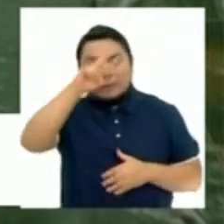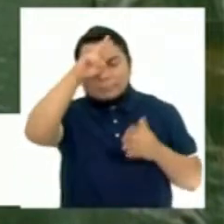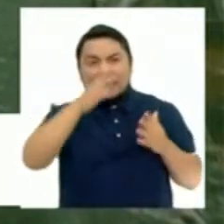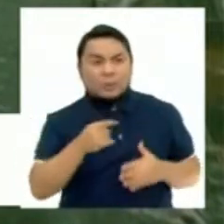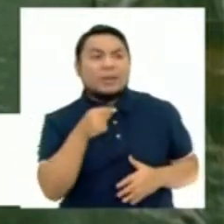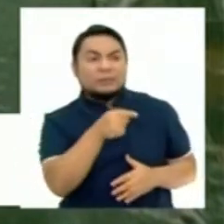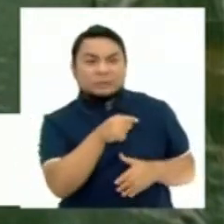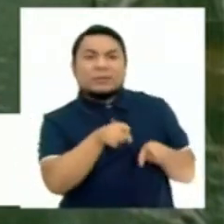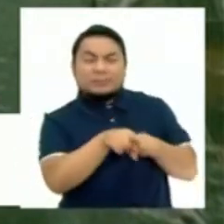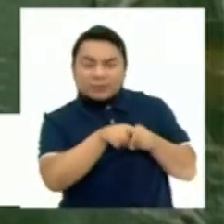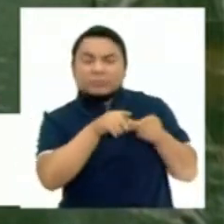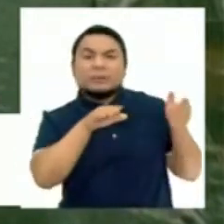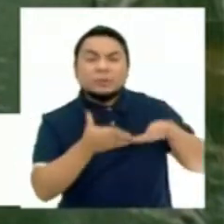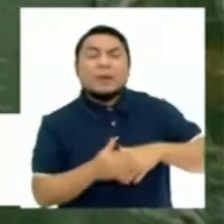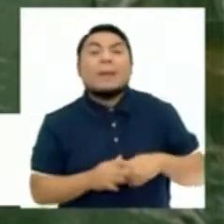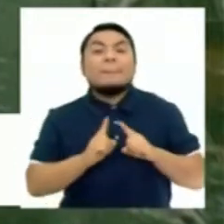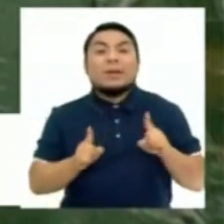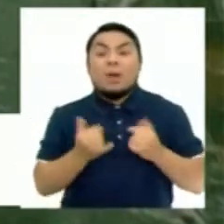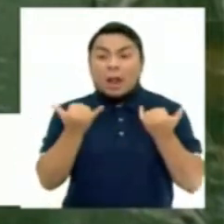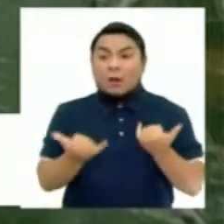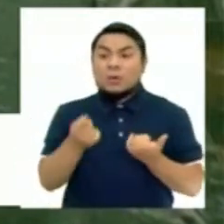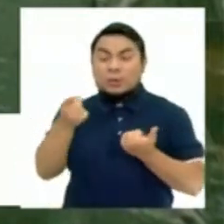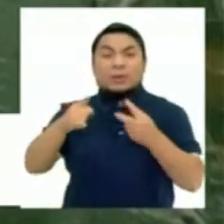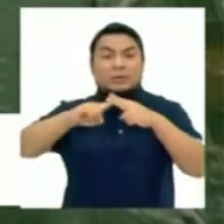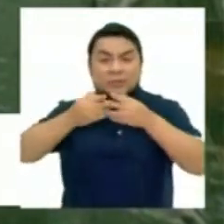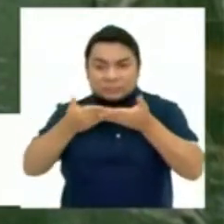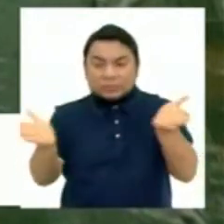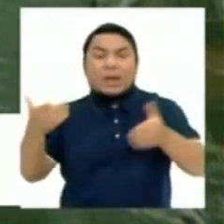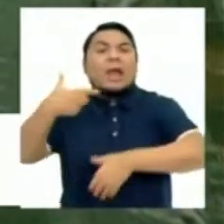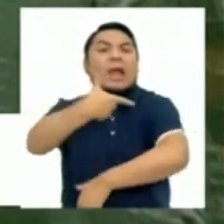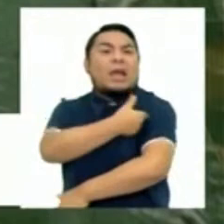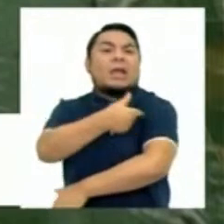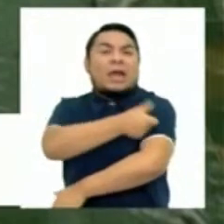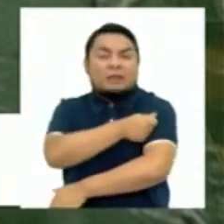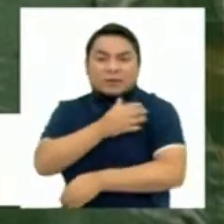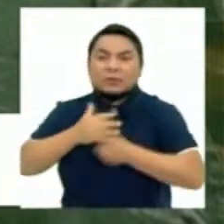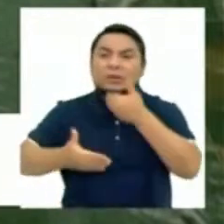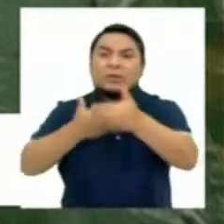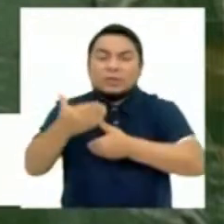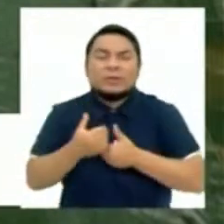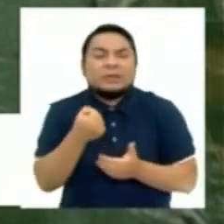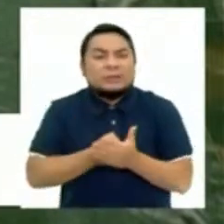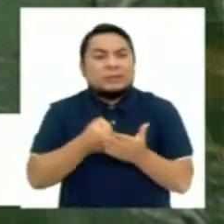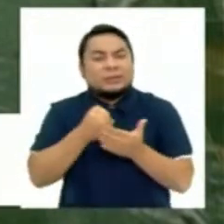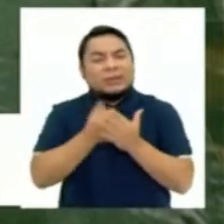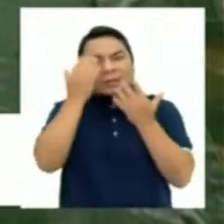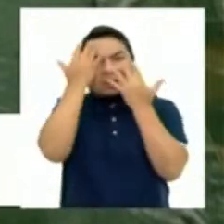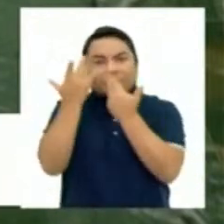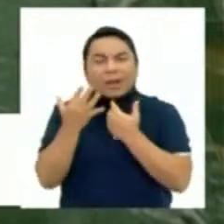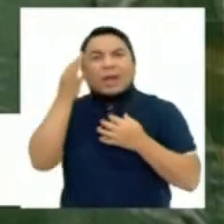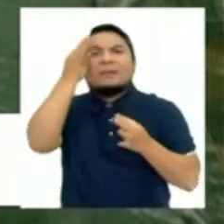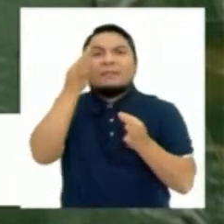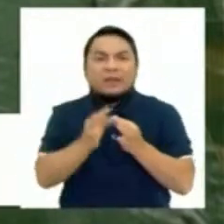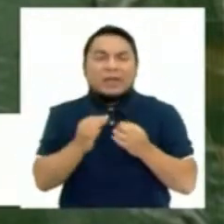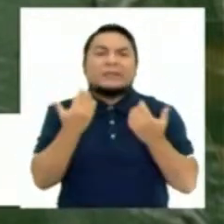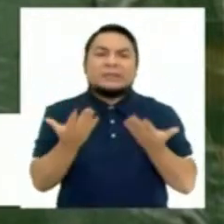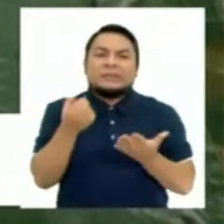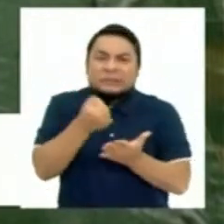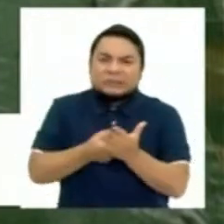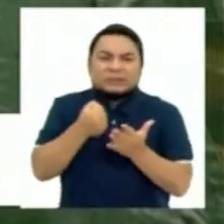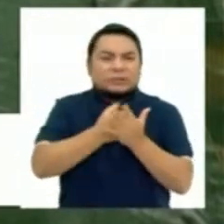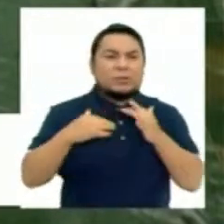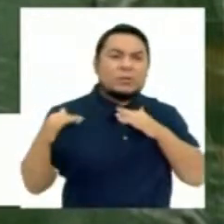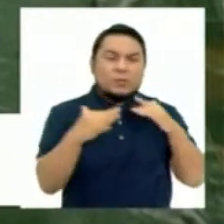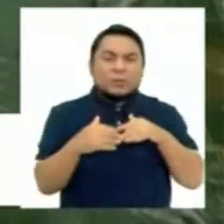peruanos. Las vacunas han abierto el camino y la fe de la humanidad para asumir la convicción que esta batalla